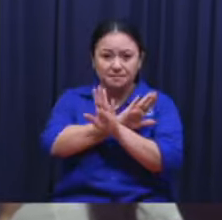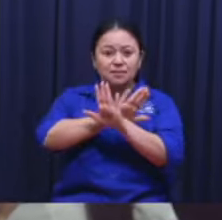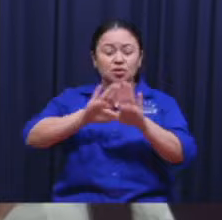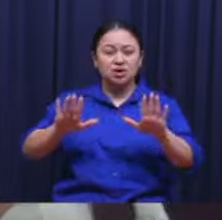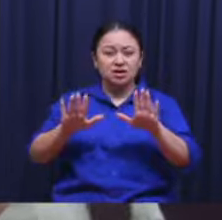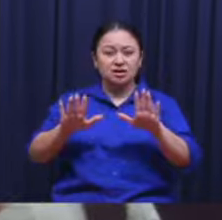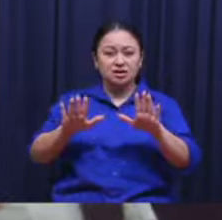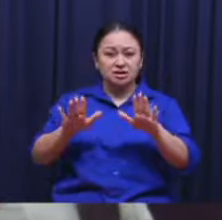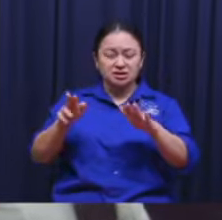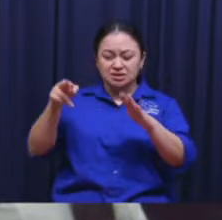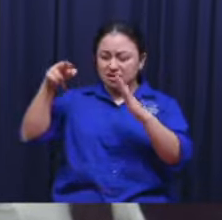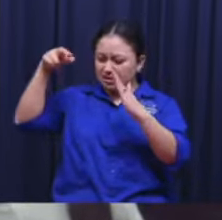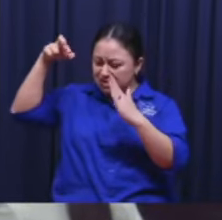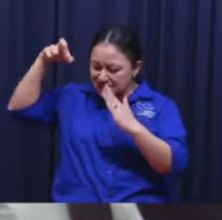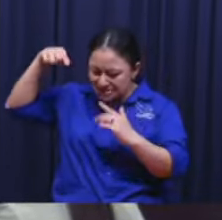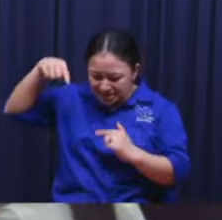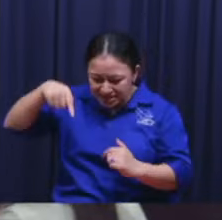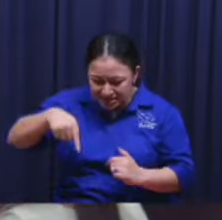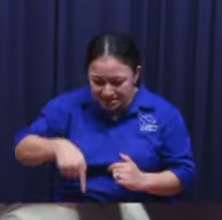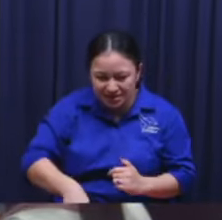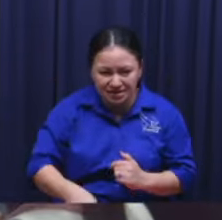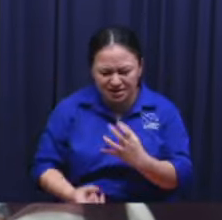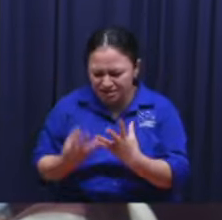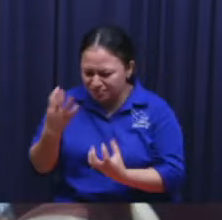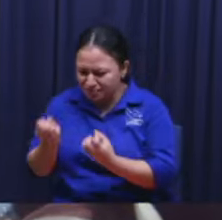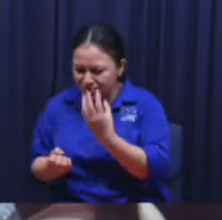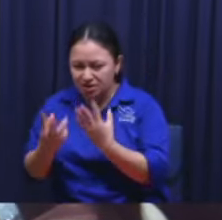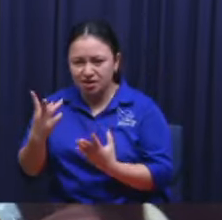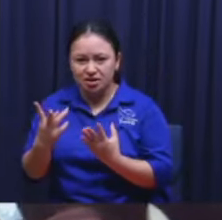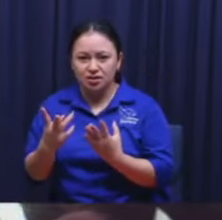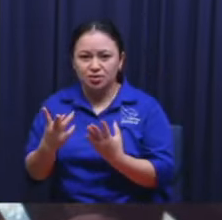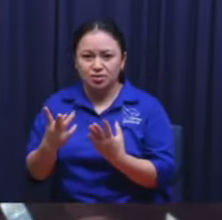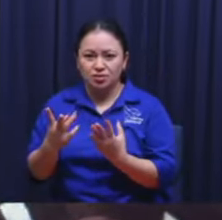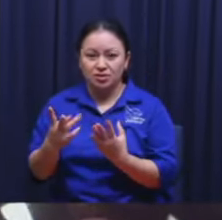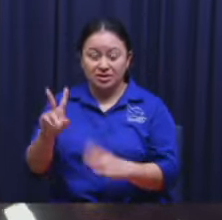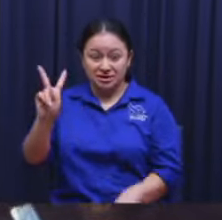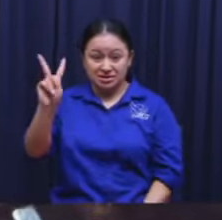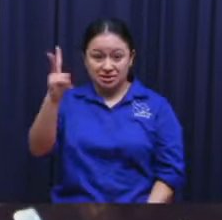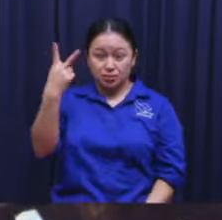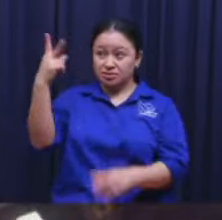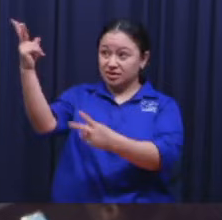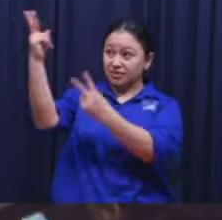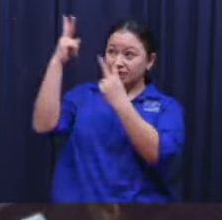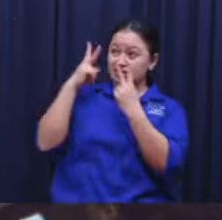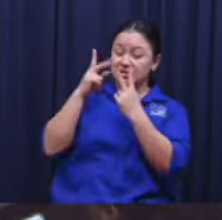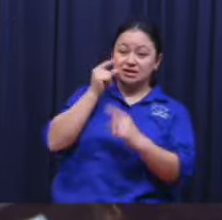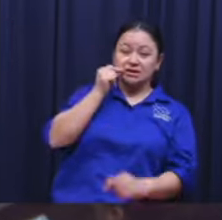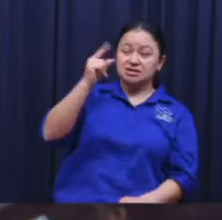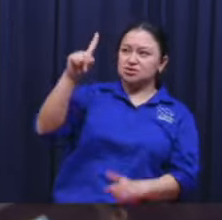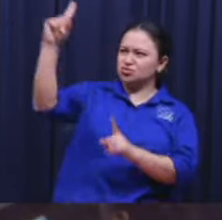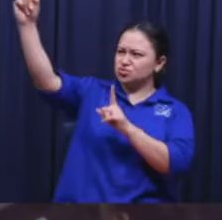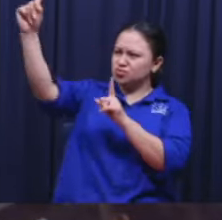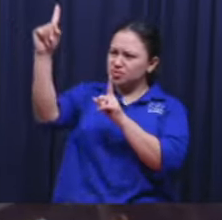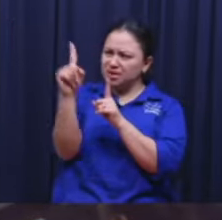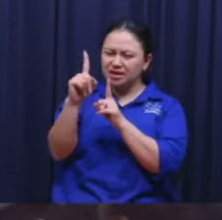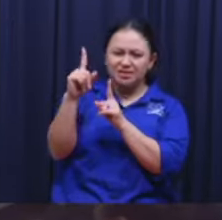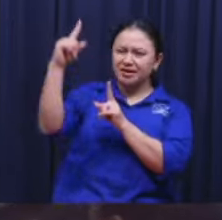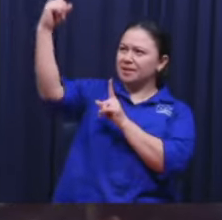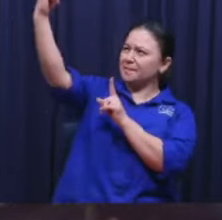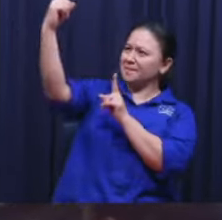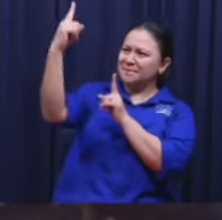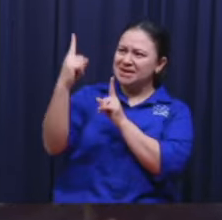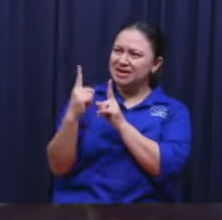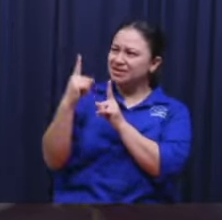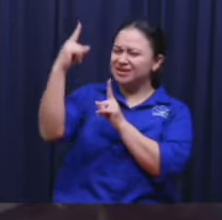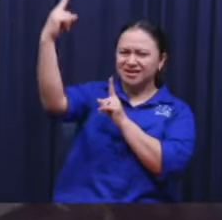al infierno. Y no va a venir en la segunda, que es para casarse. Viene el Señor, viene el Señor, viene el Señor,